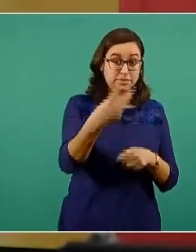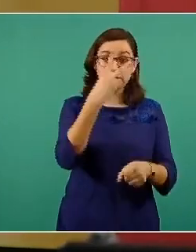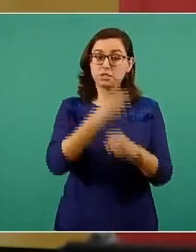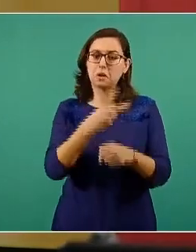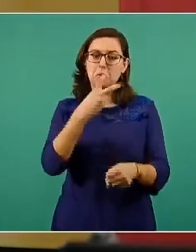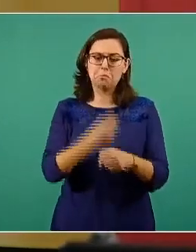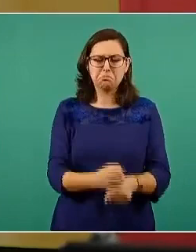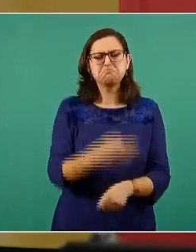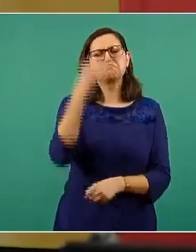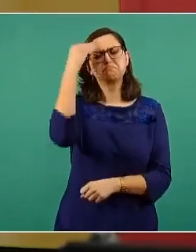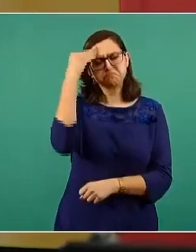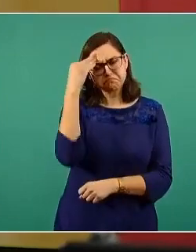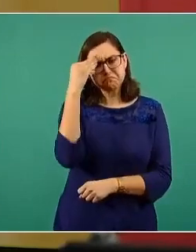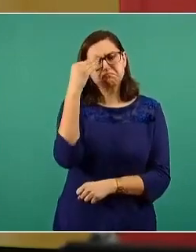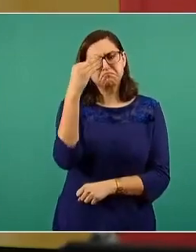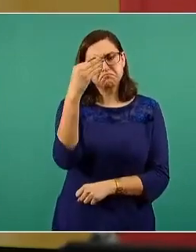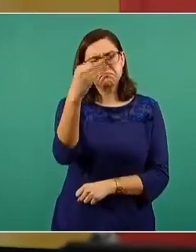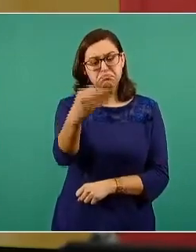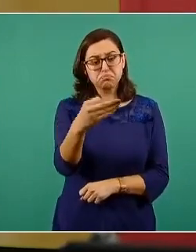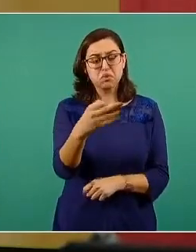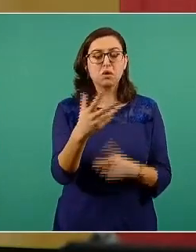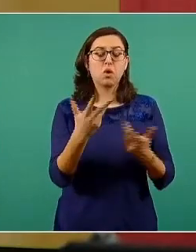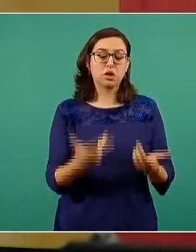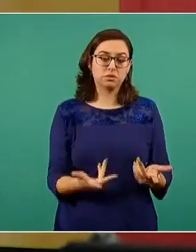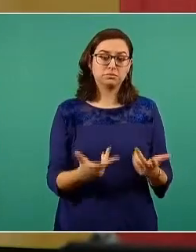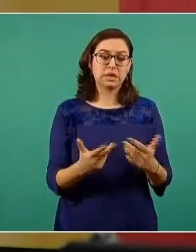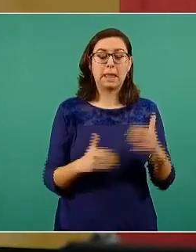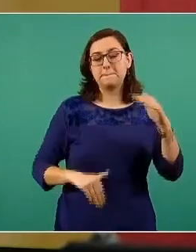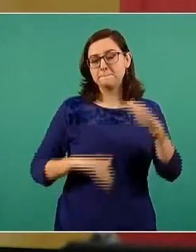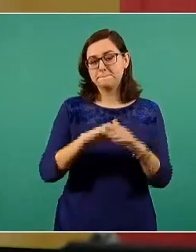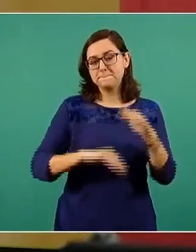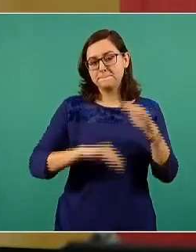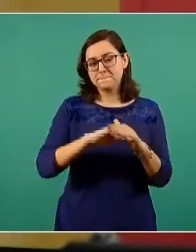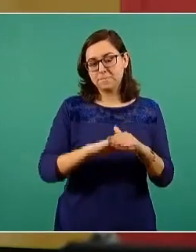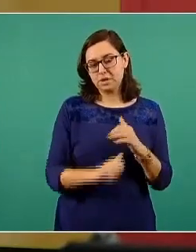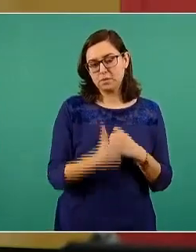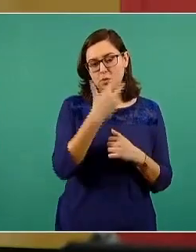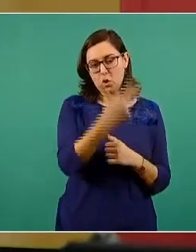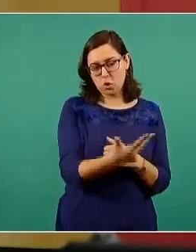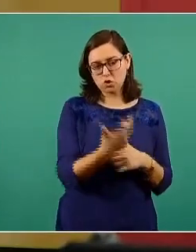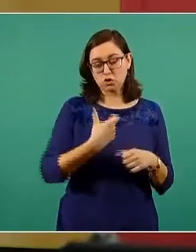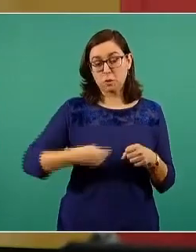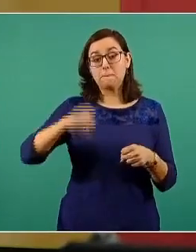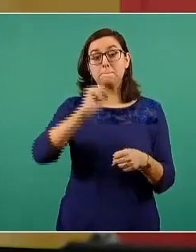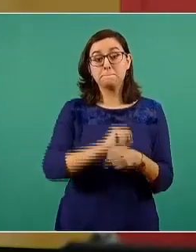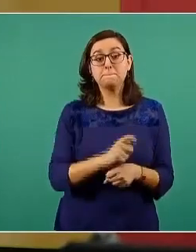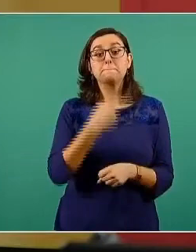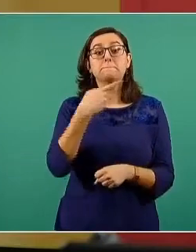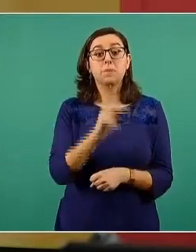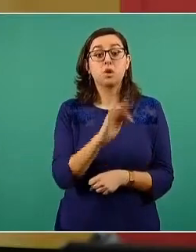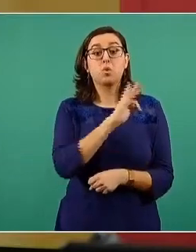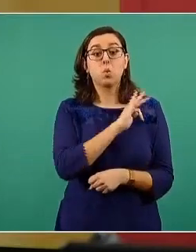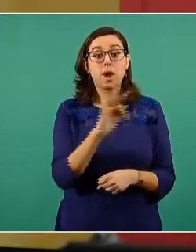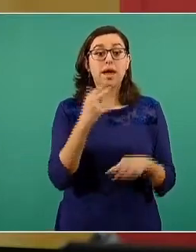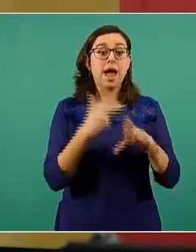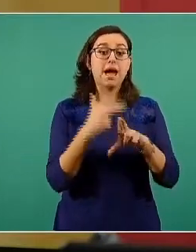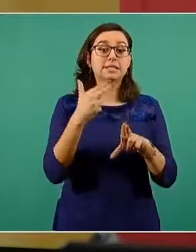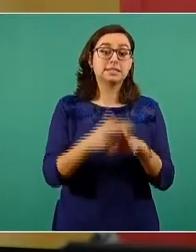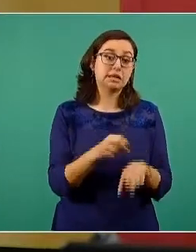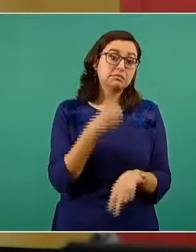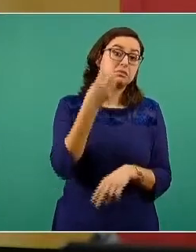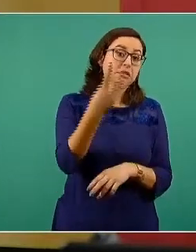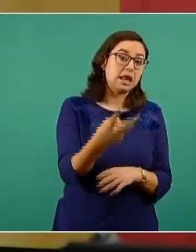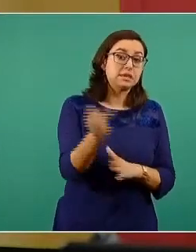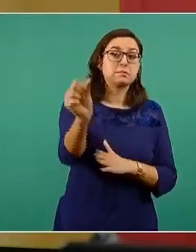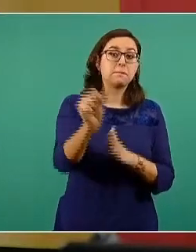Lo mínimo que hay que esperar es 8 semanas, 2 meses, y se puede incluso prolongar hasta 3 meses. Si